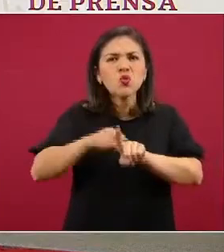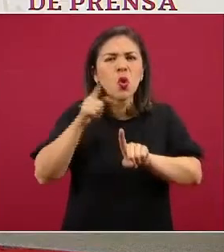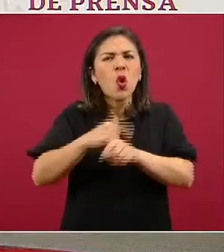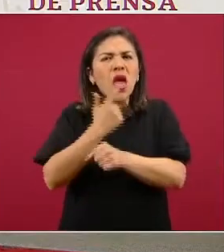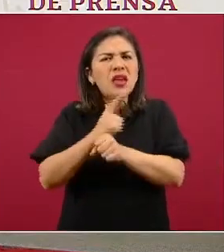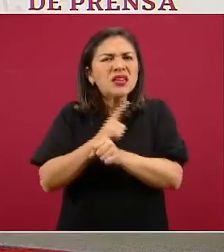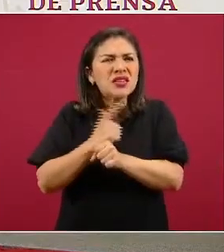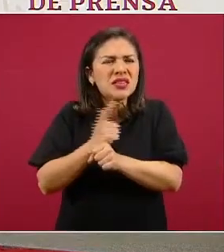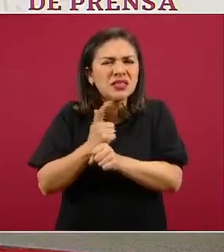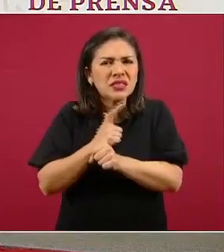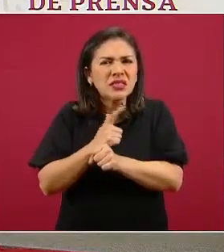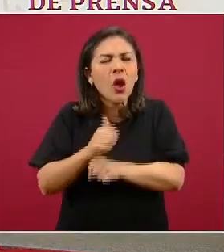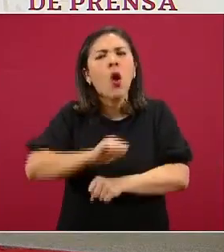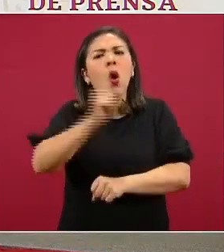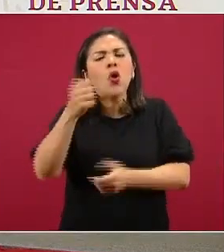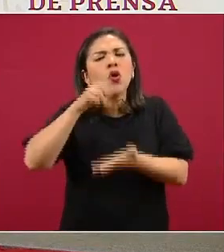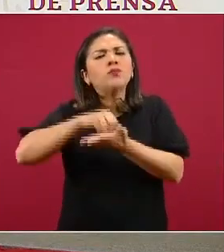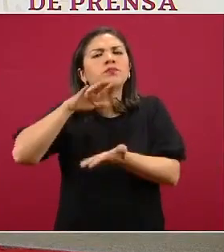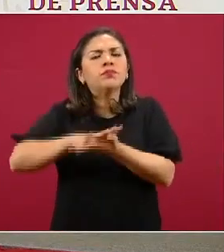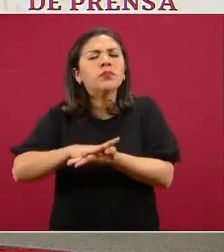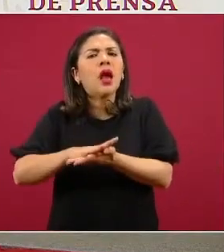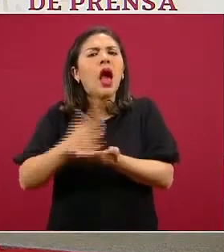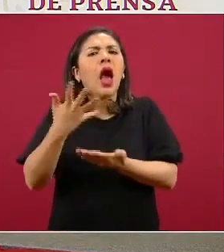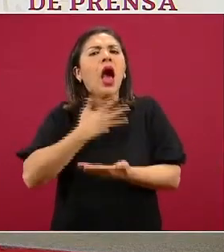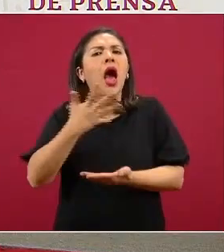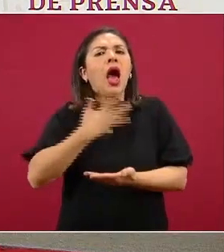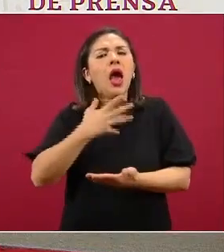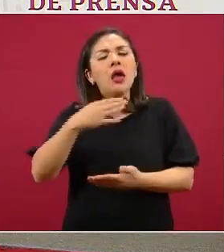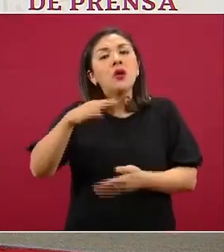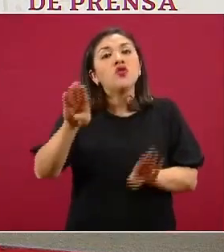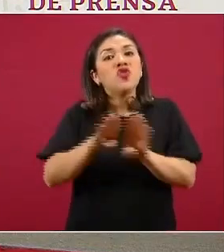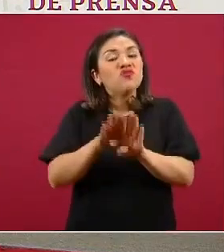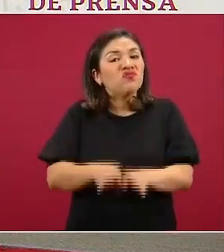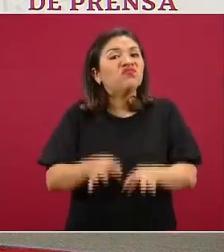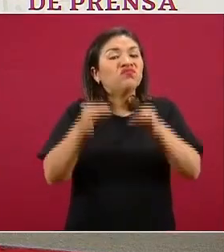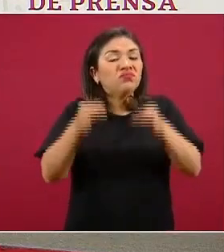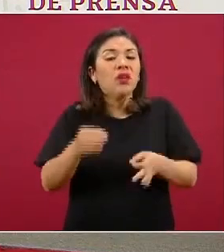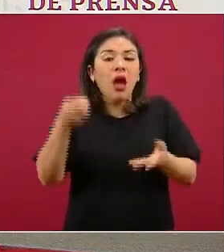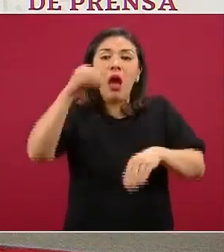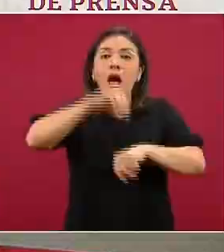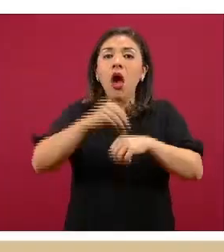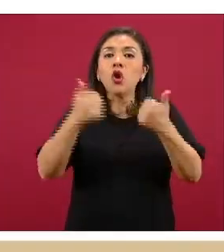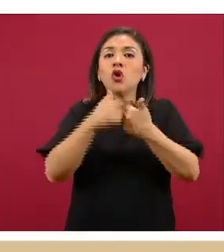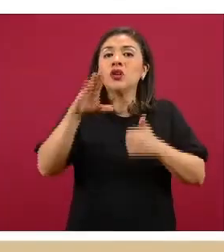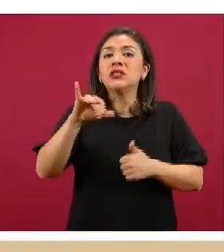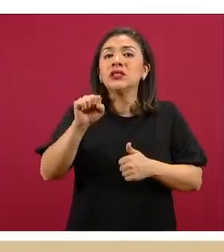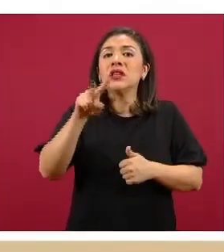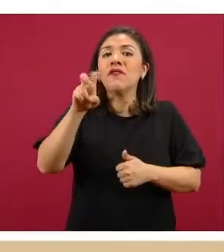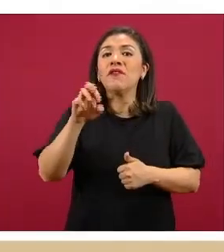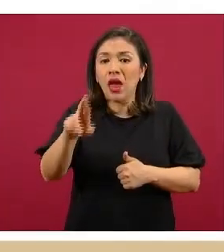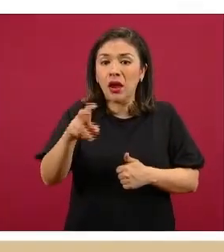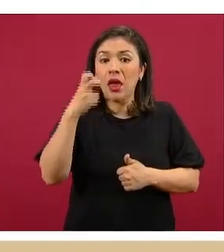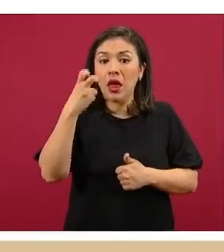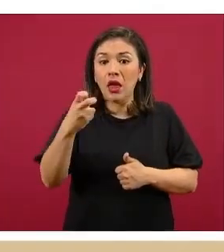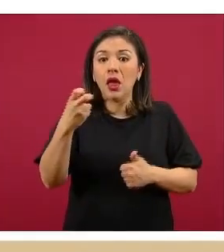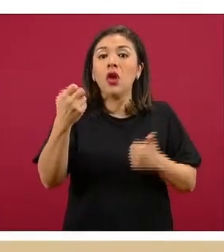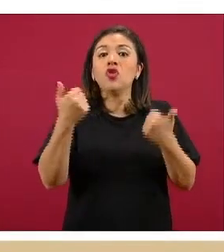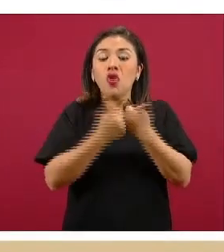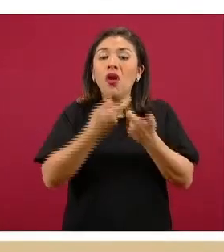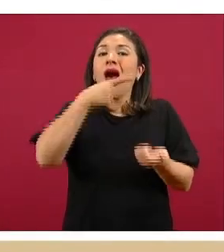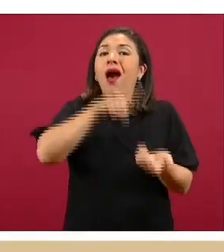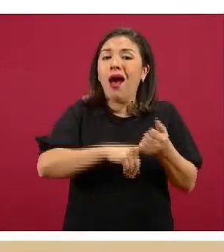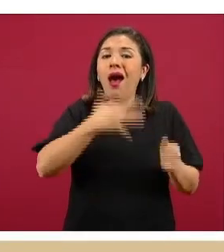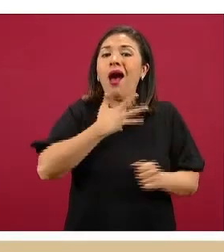color gris, con lo registrado como confirmado en el CISBER, confirmado por infección por el